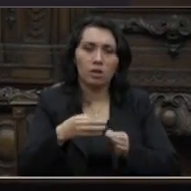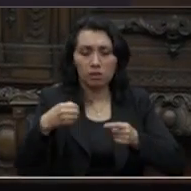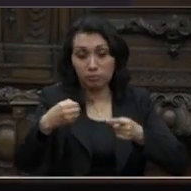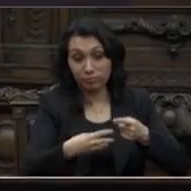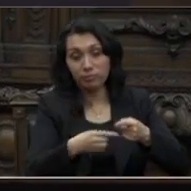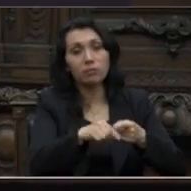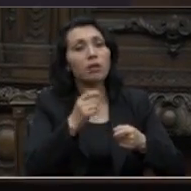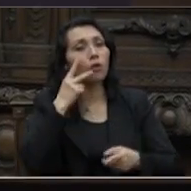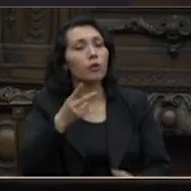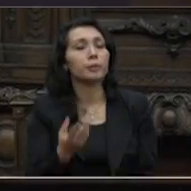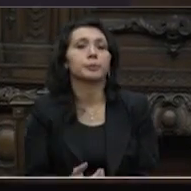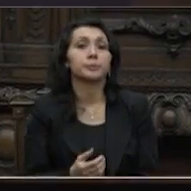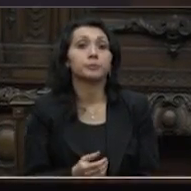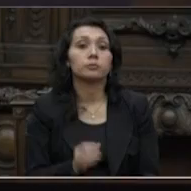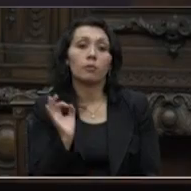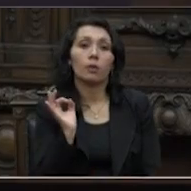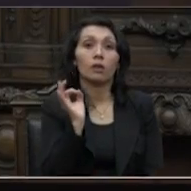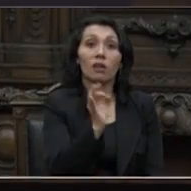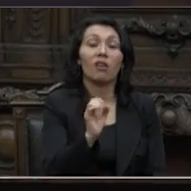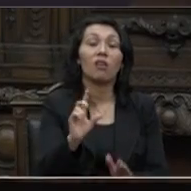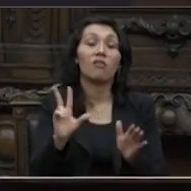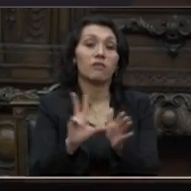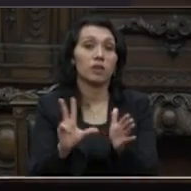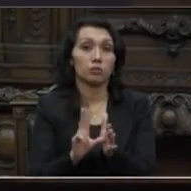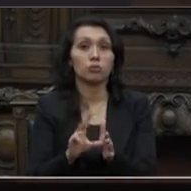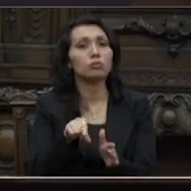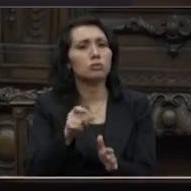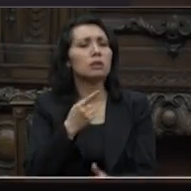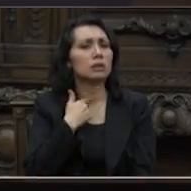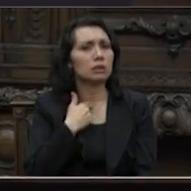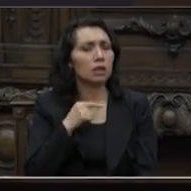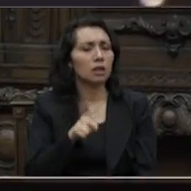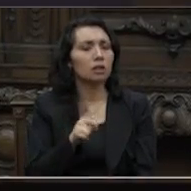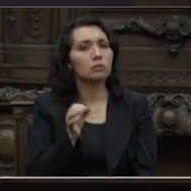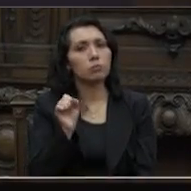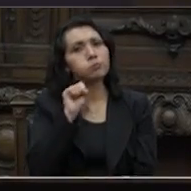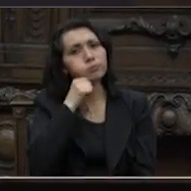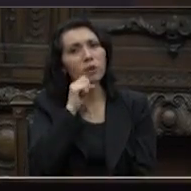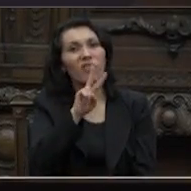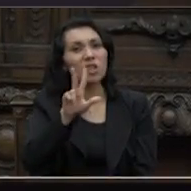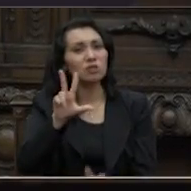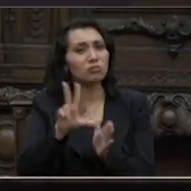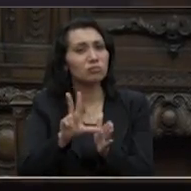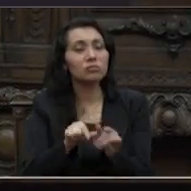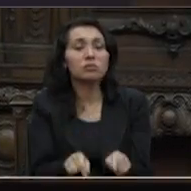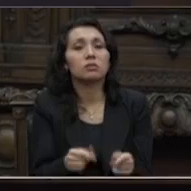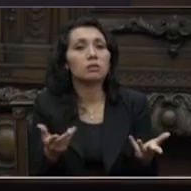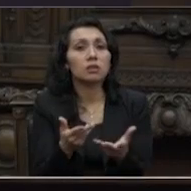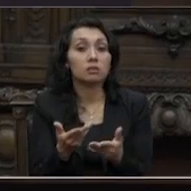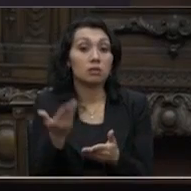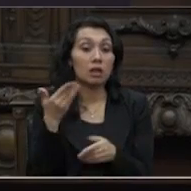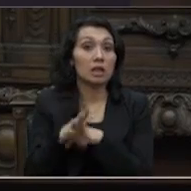vemos en la recomendación 28, que es interesantísimo, la recomendación 28. Dice que, me quedan